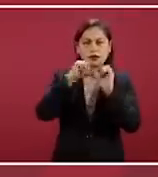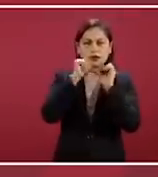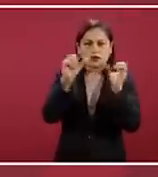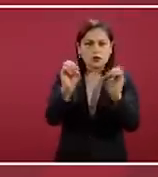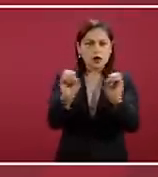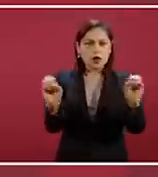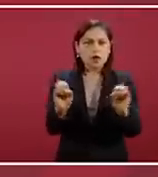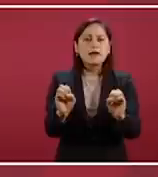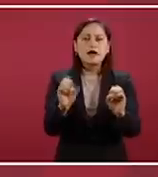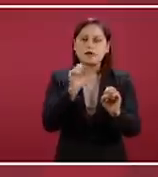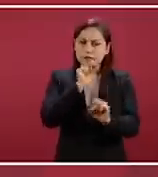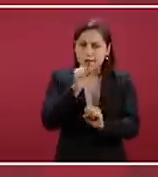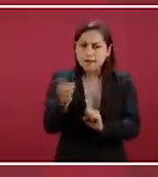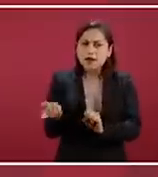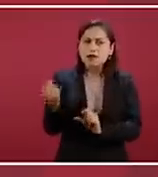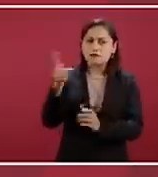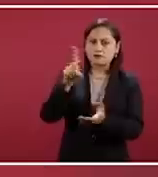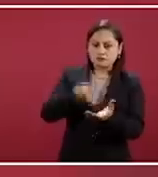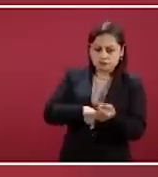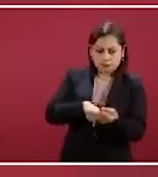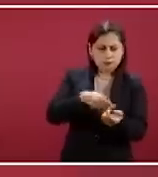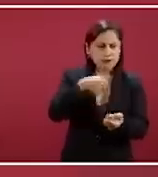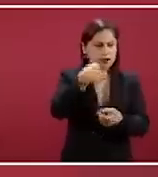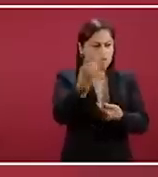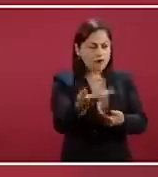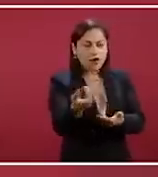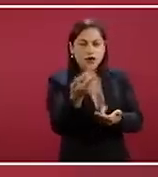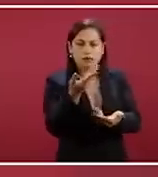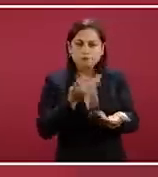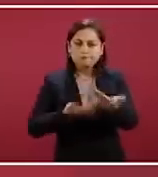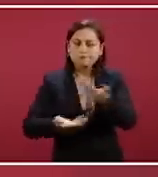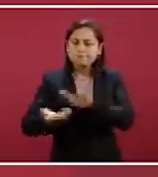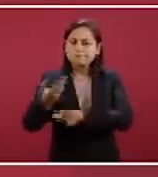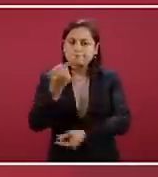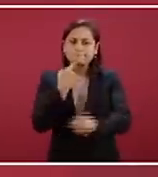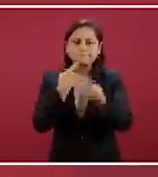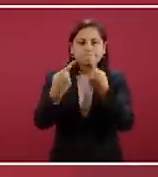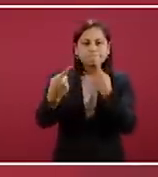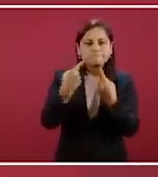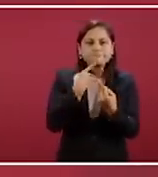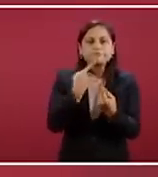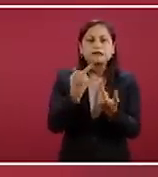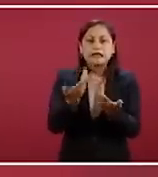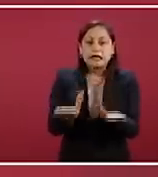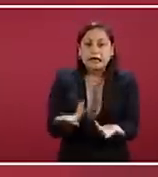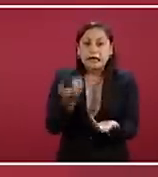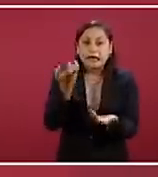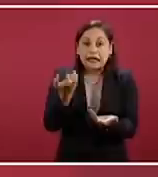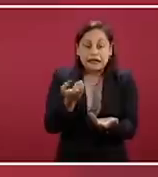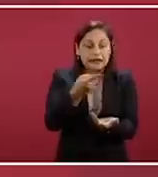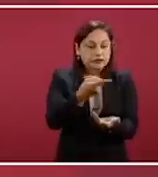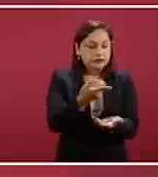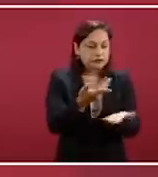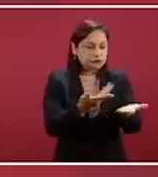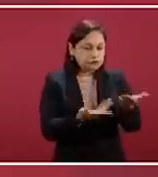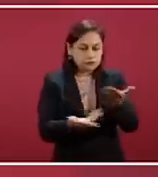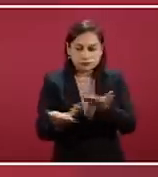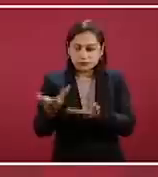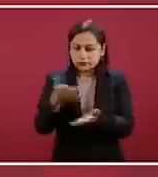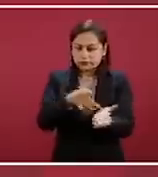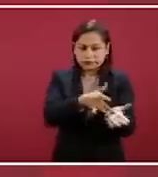diálogo, y de esos diálogos sacar